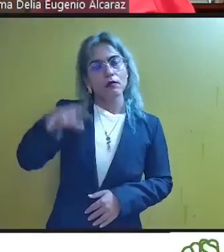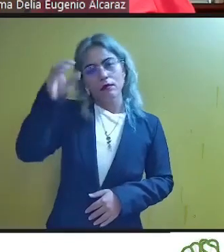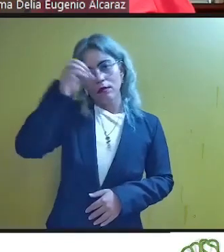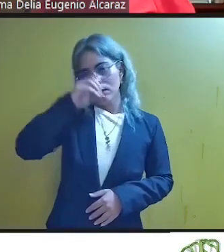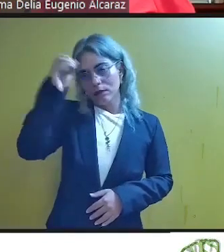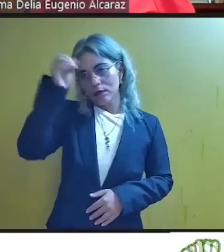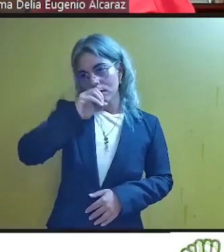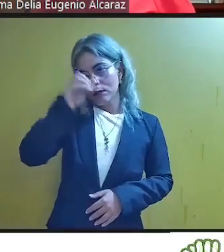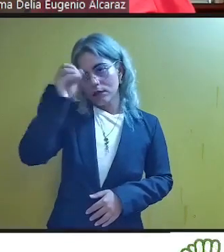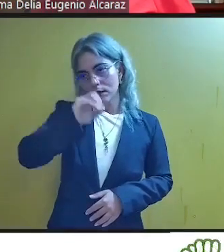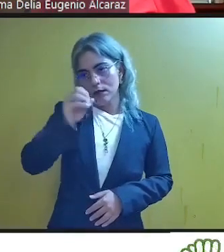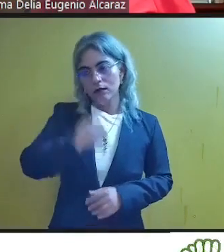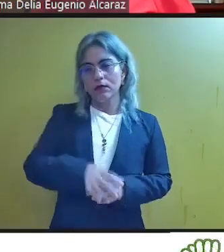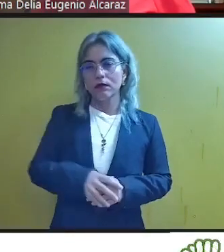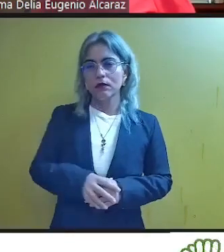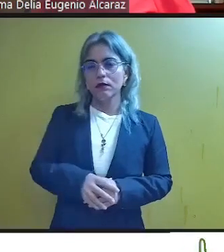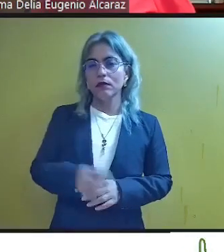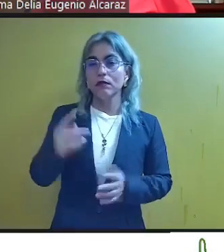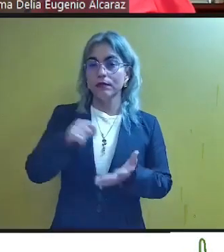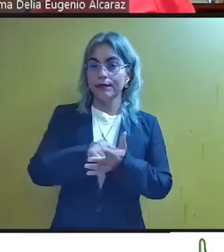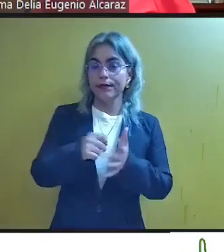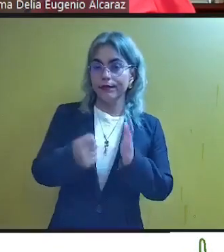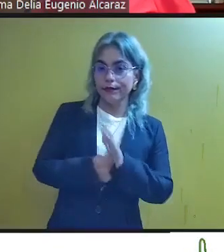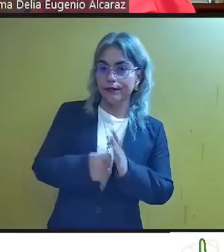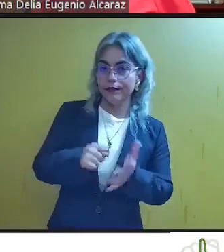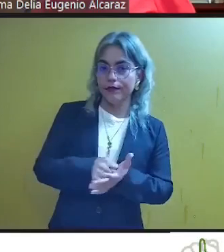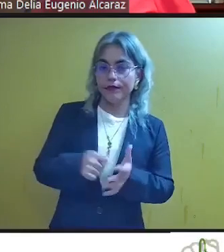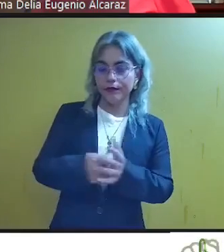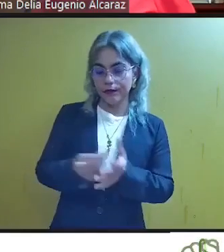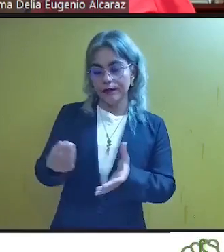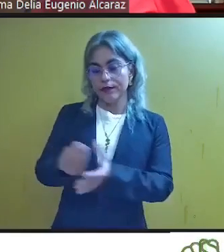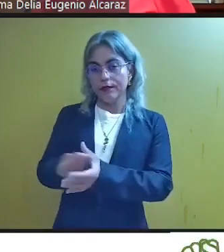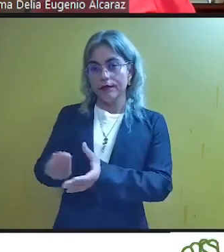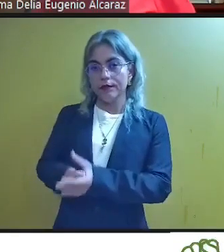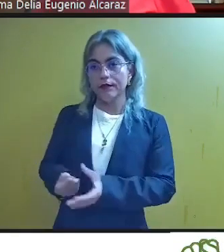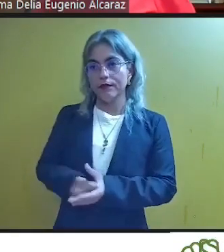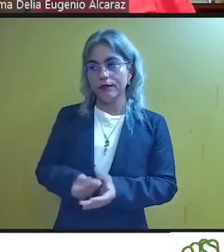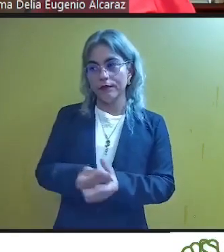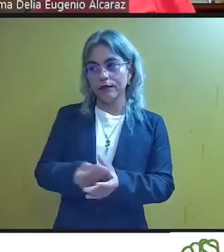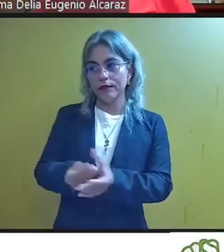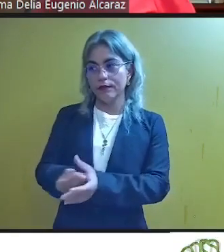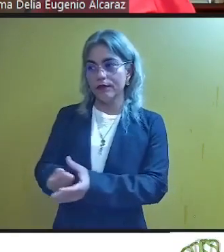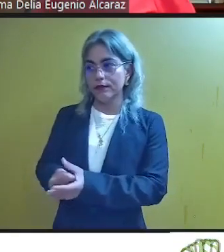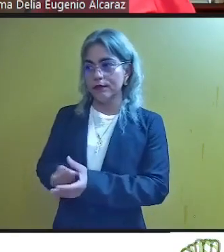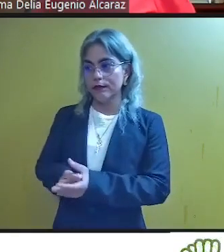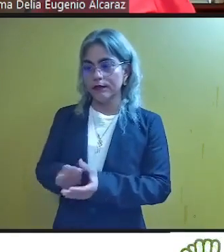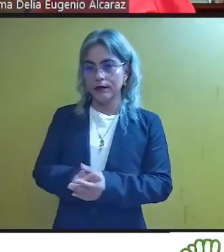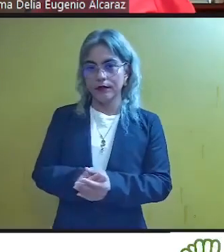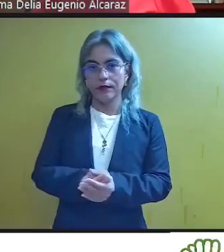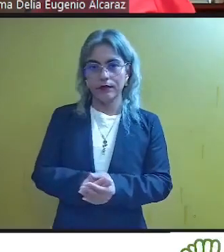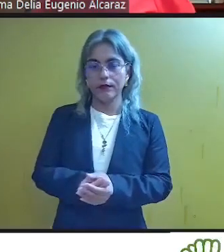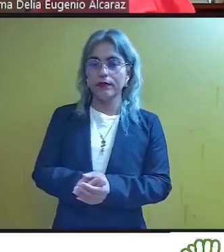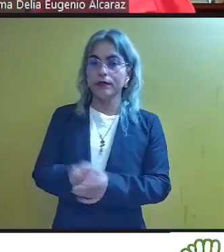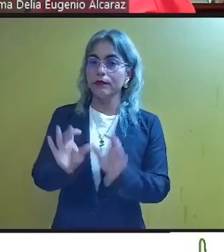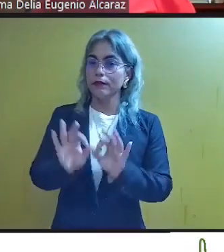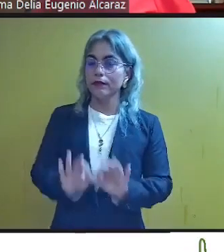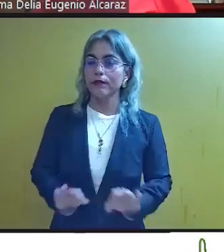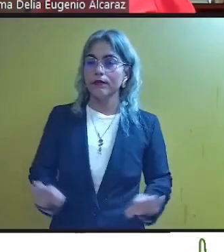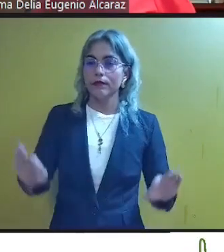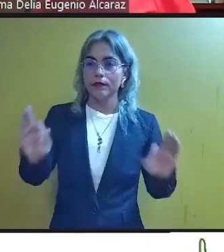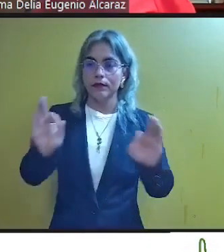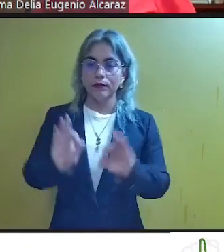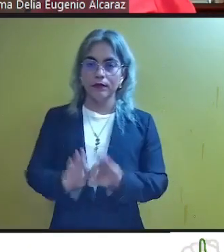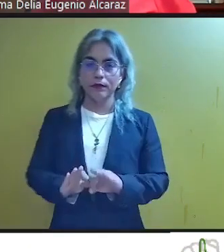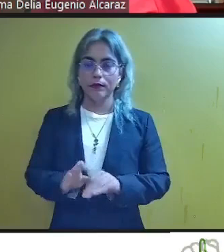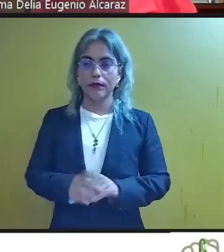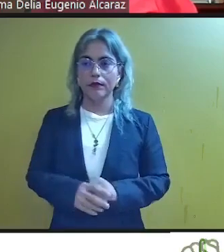hubiese ponderado técnicamente su contenido, no la vía en que se allegó